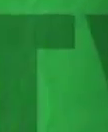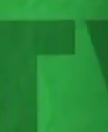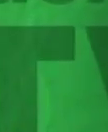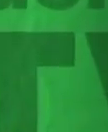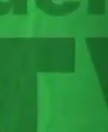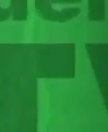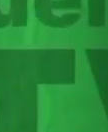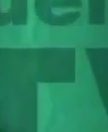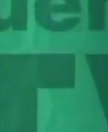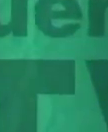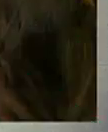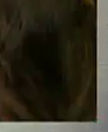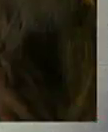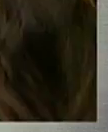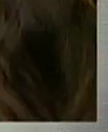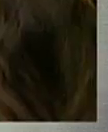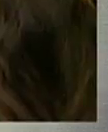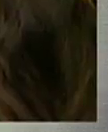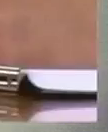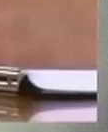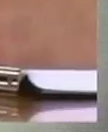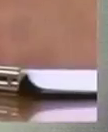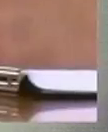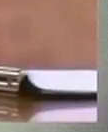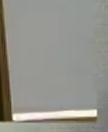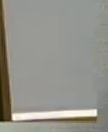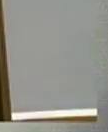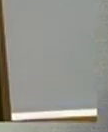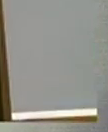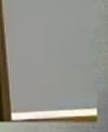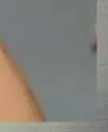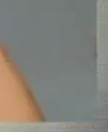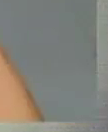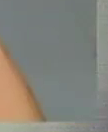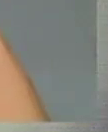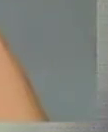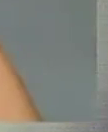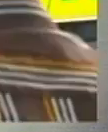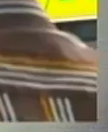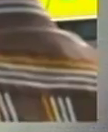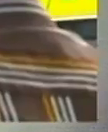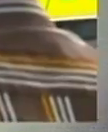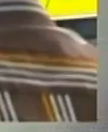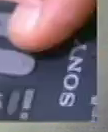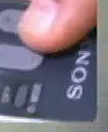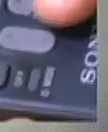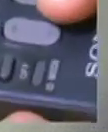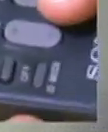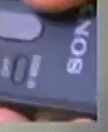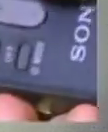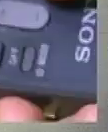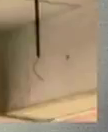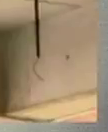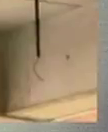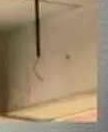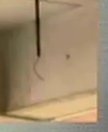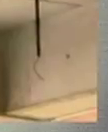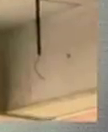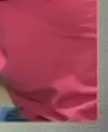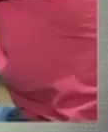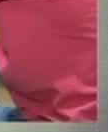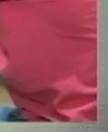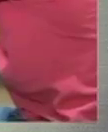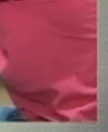Saberte ver. Es deber de los canales brindarle las posibilidades de acceso a todas las personas que quieran